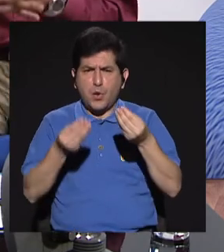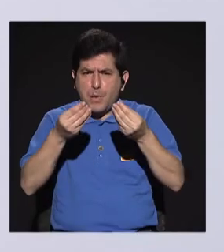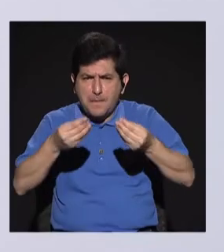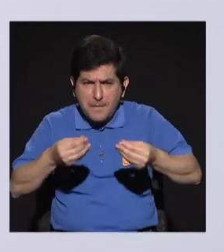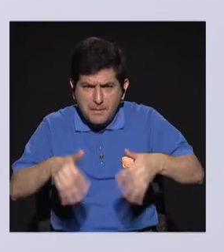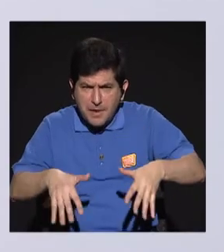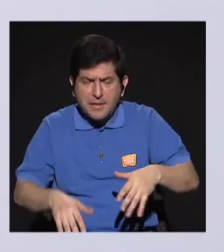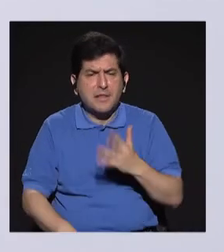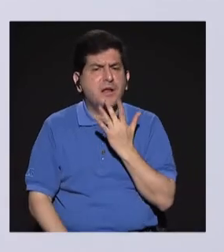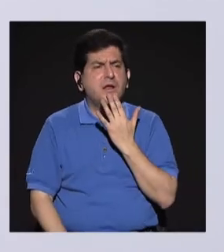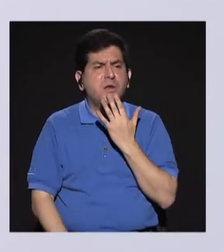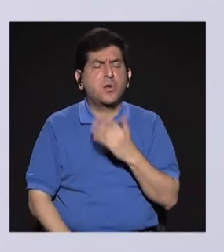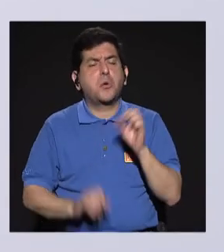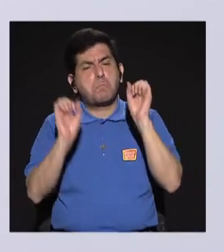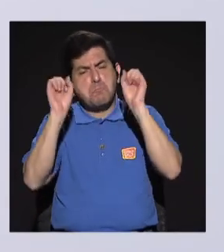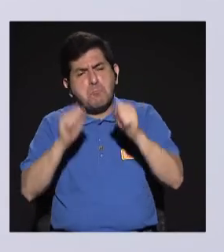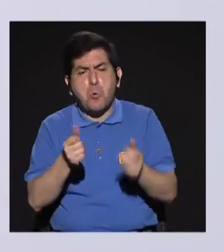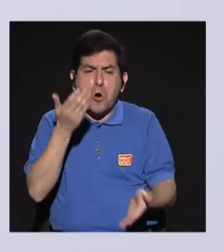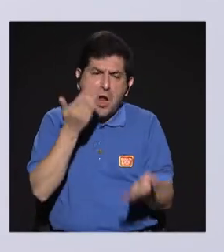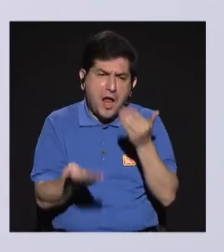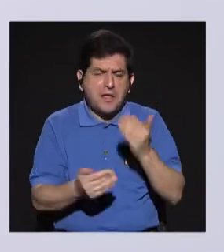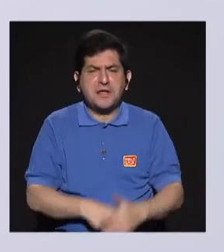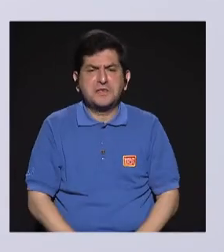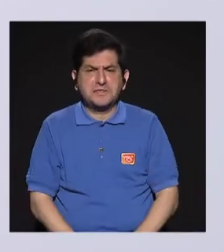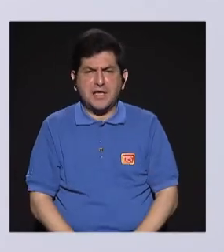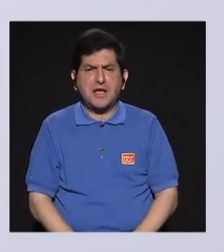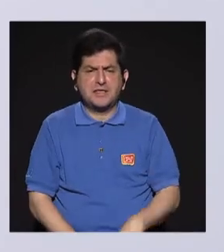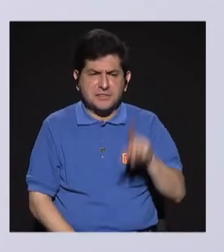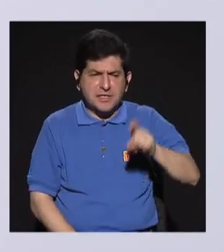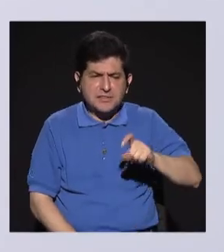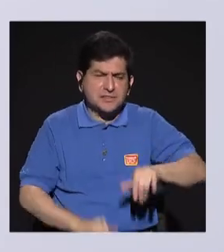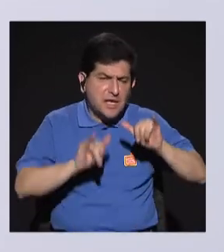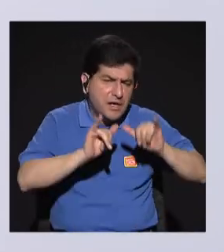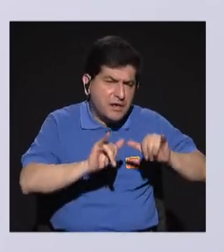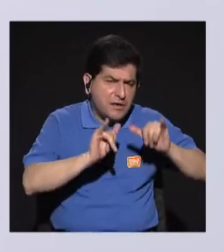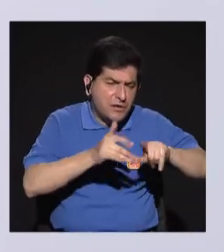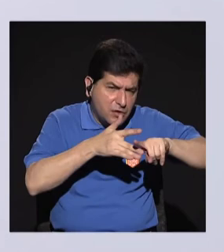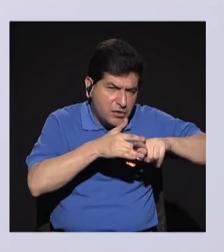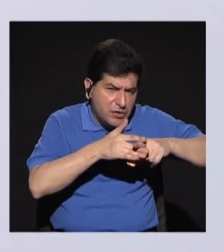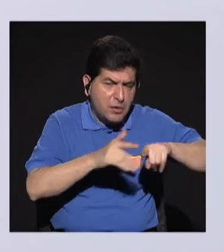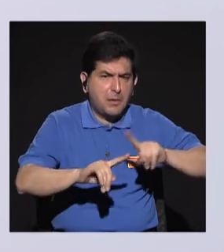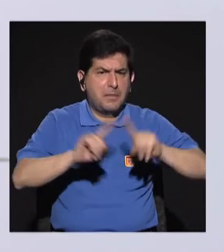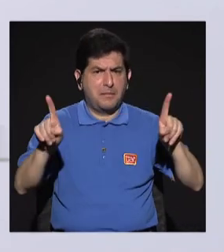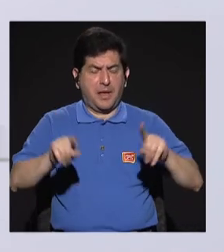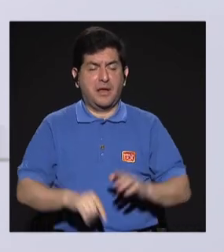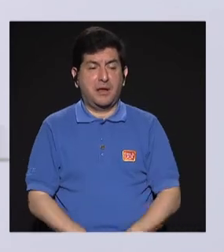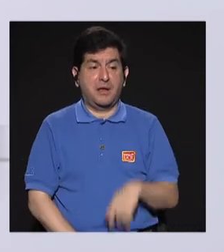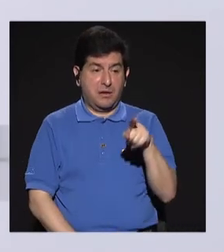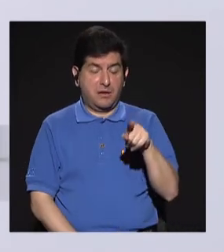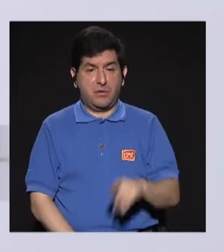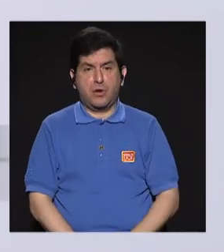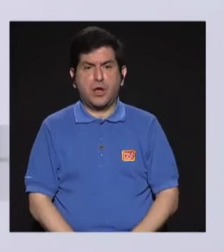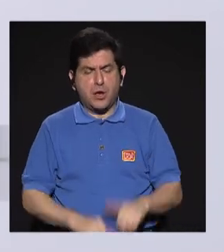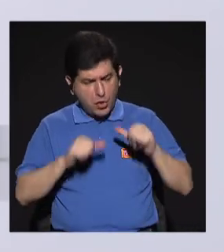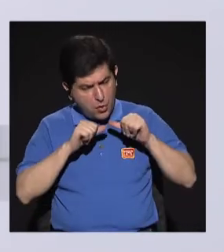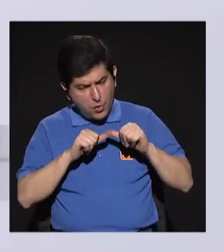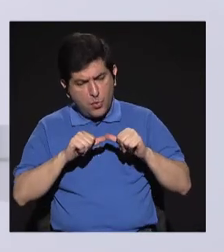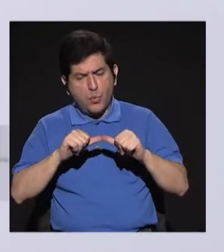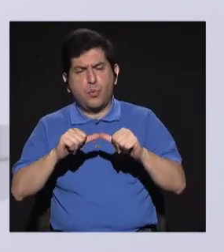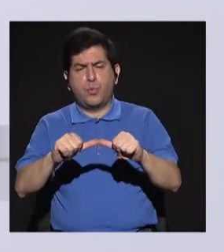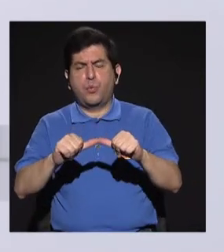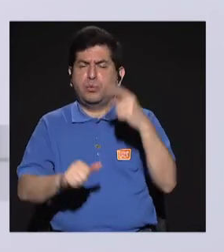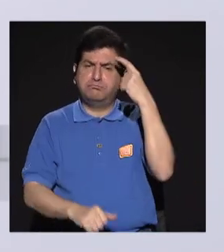de color a por ejemplo una obra no puede ser que haya que darle algún tipo de mantenimiento pero es es muchísimo más